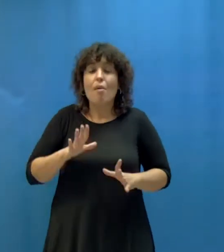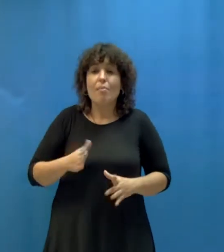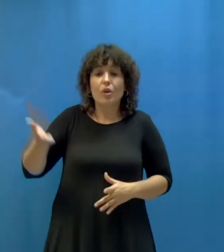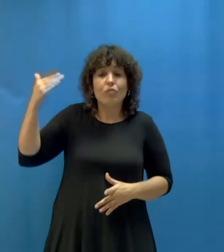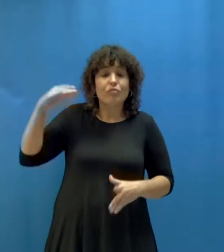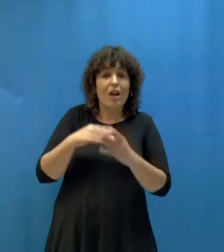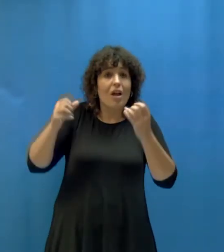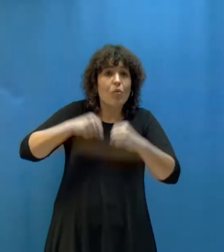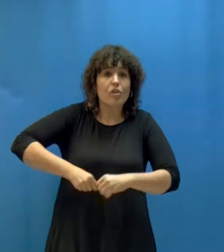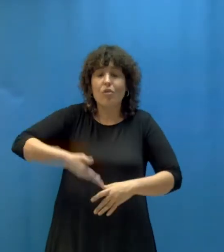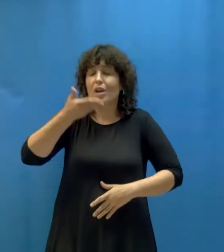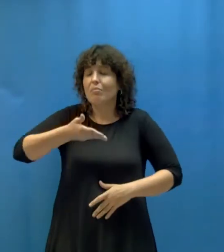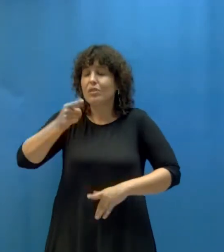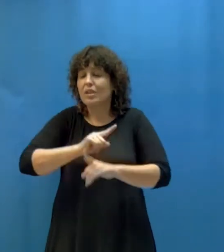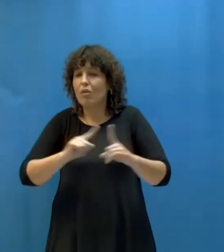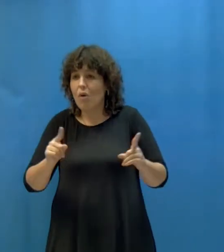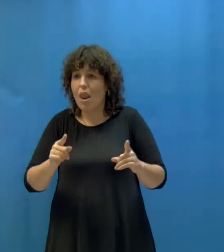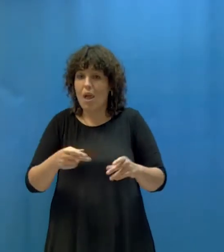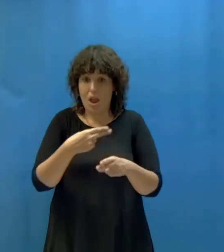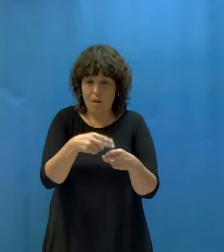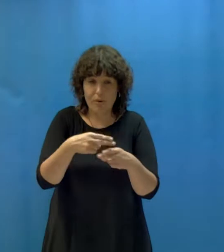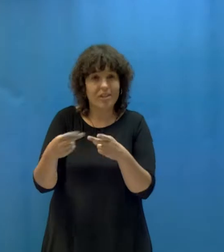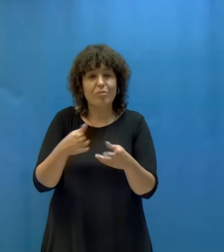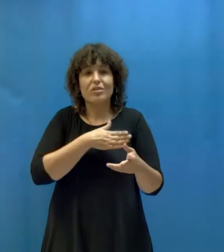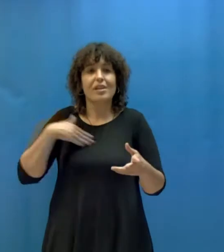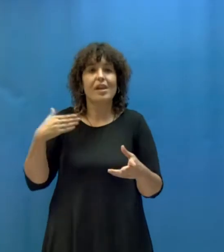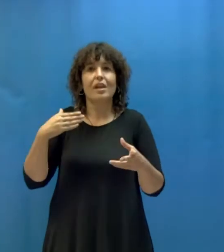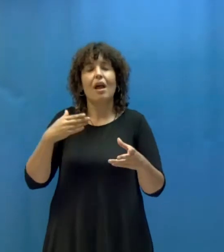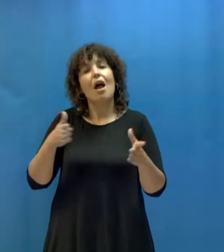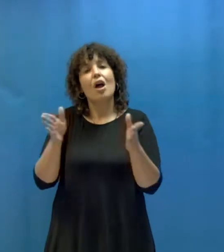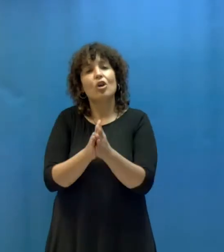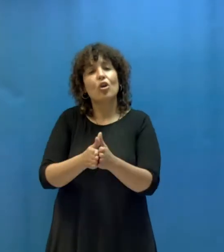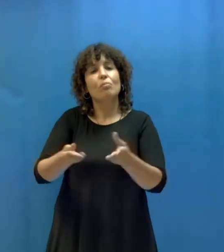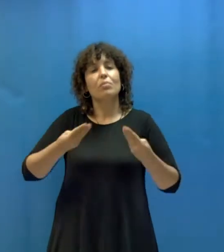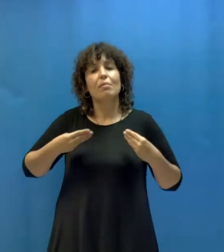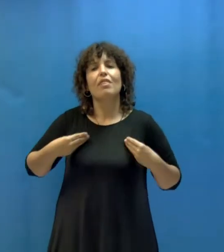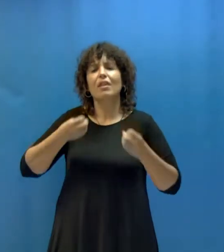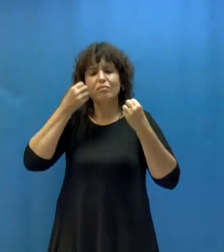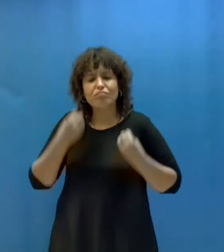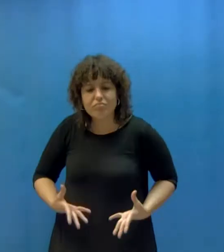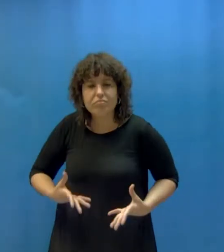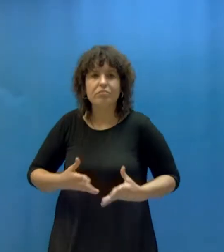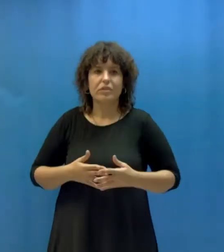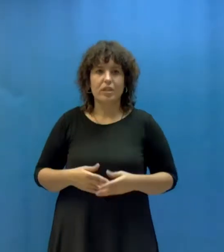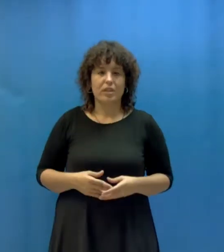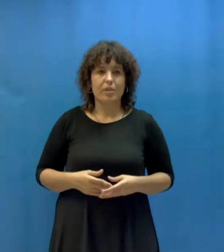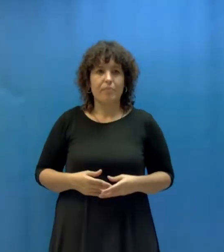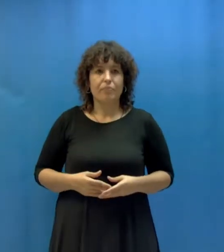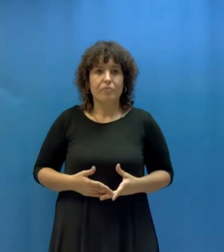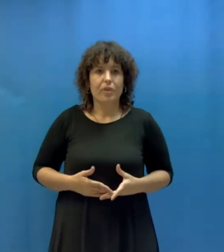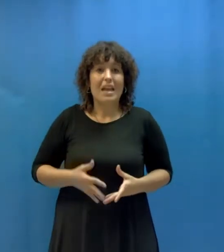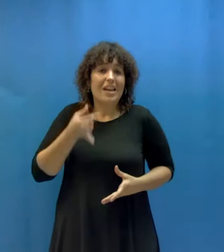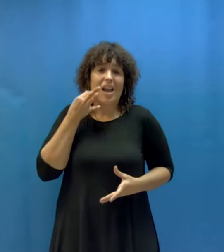políticos apostaron por construir un marco de convivencia, un marco que, a base de reinterpretar un hecho